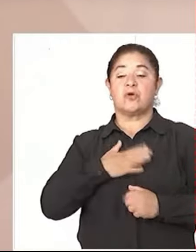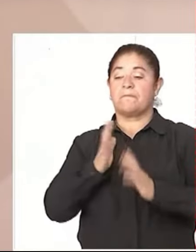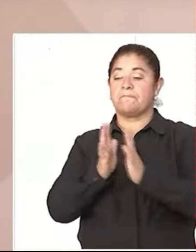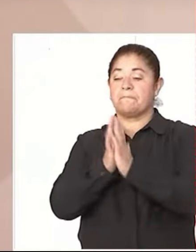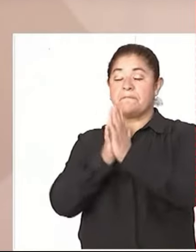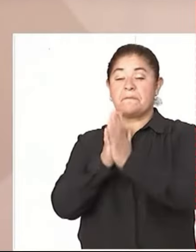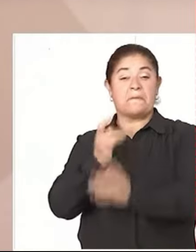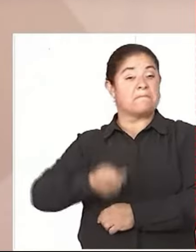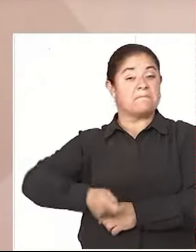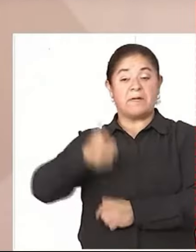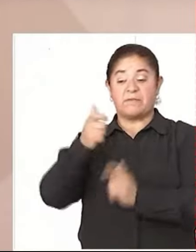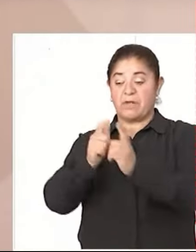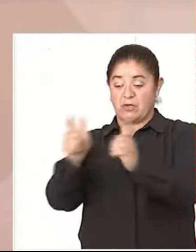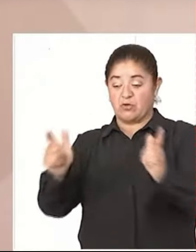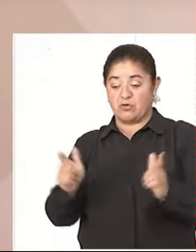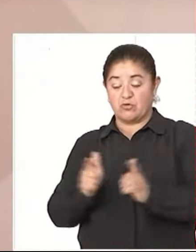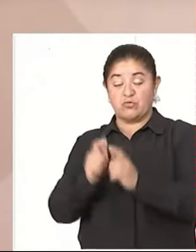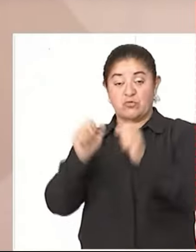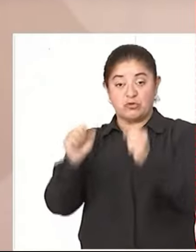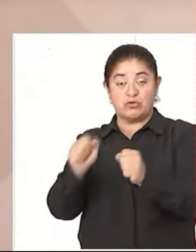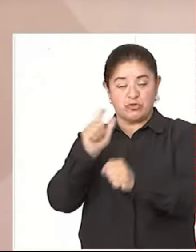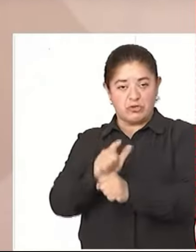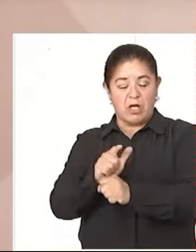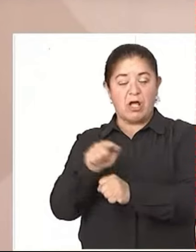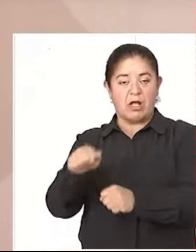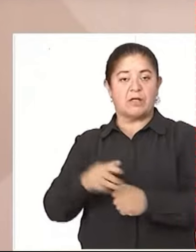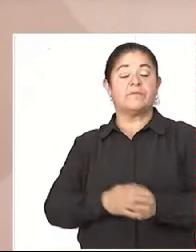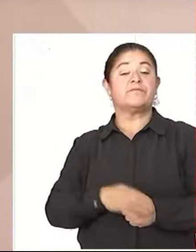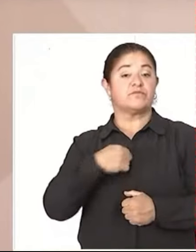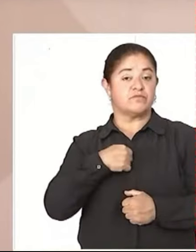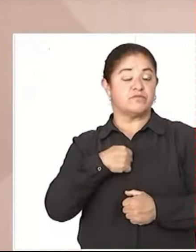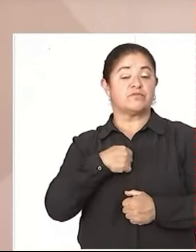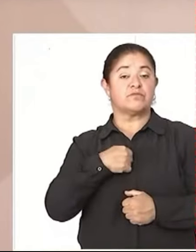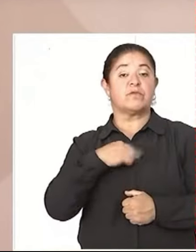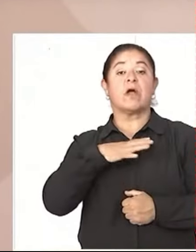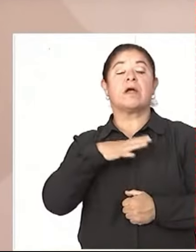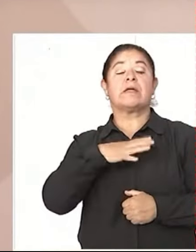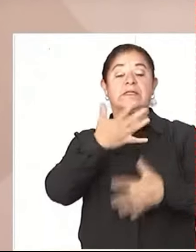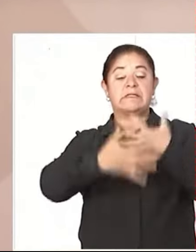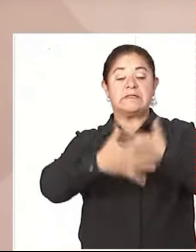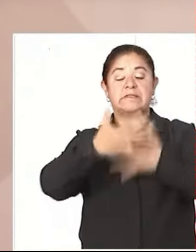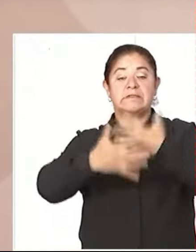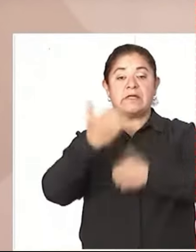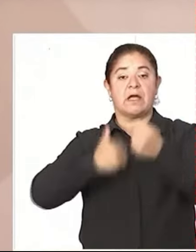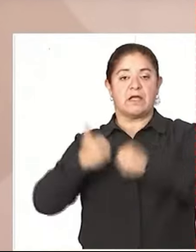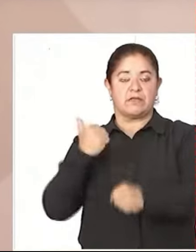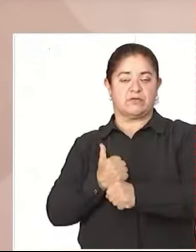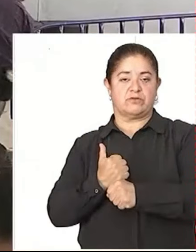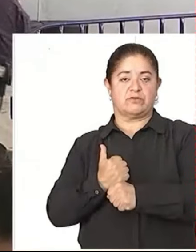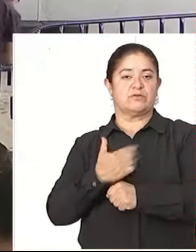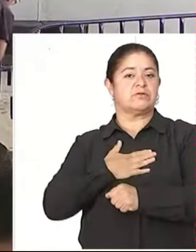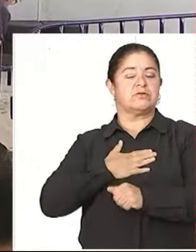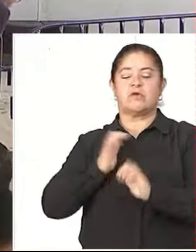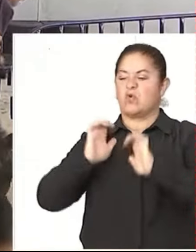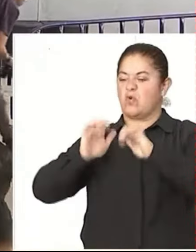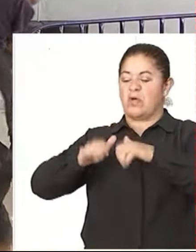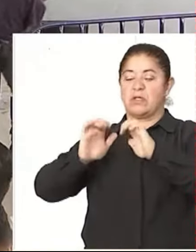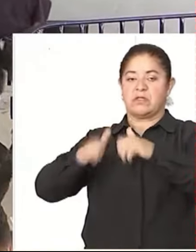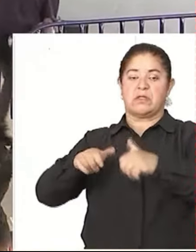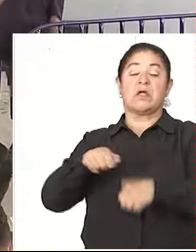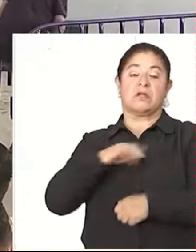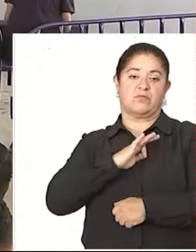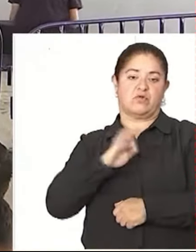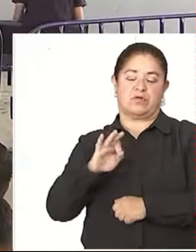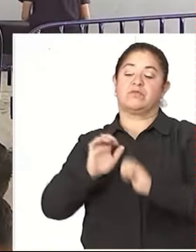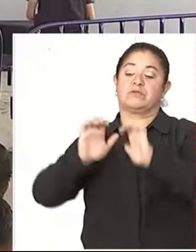gente que realmente necesita un apoyo económico lo reciba que de eso se trata que nuestro presidente Andrés Manuel López